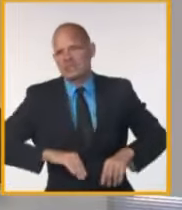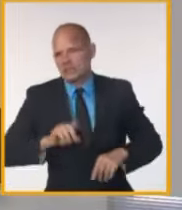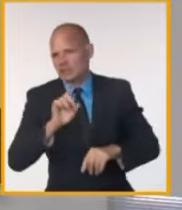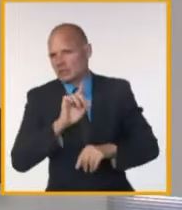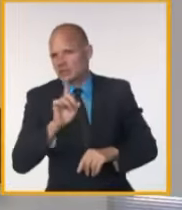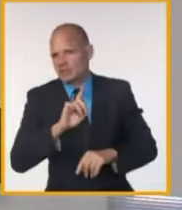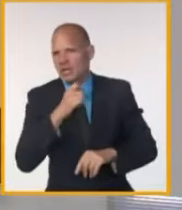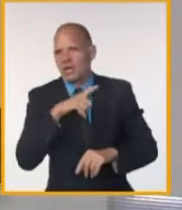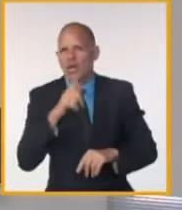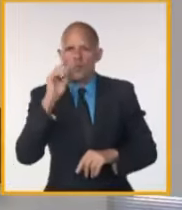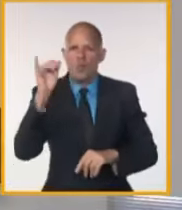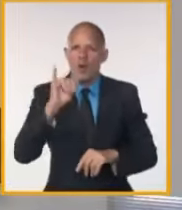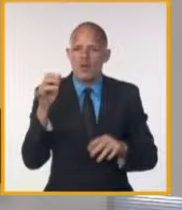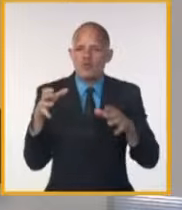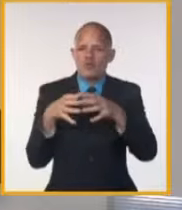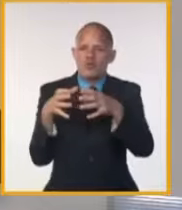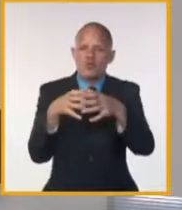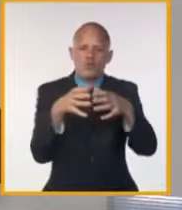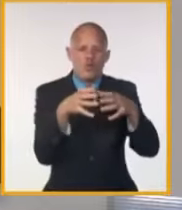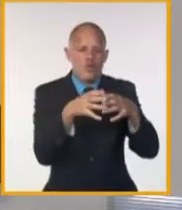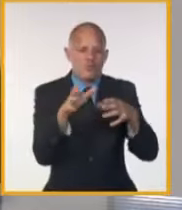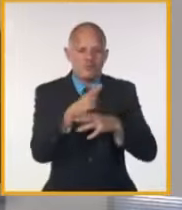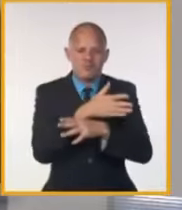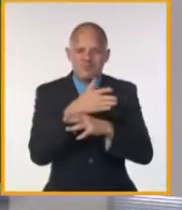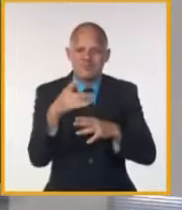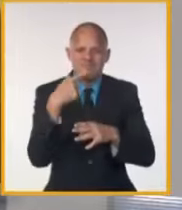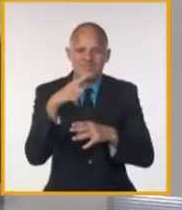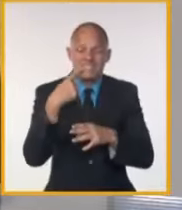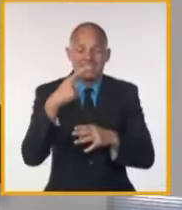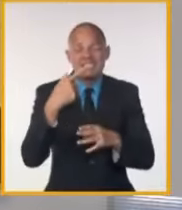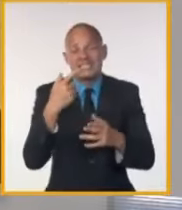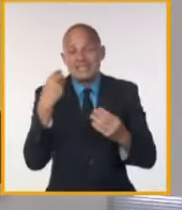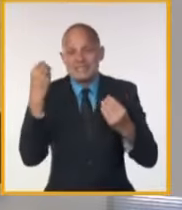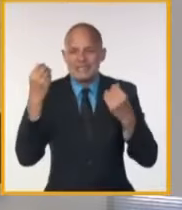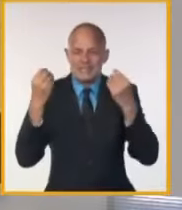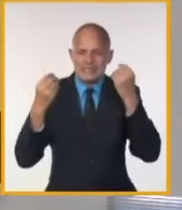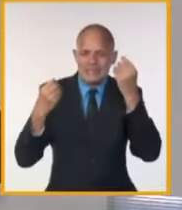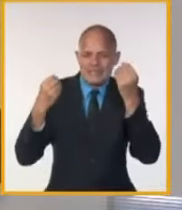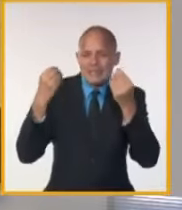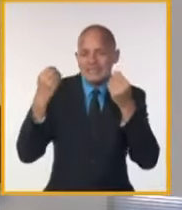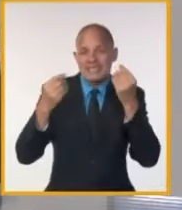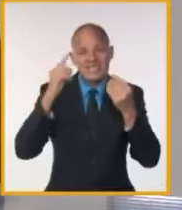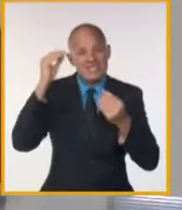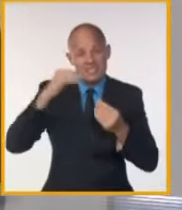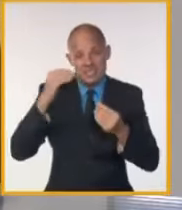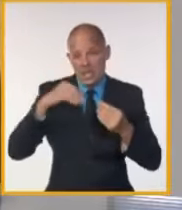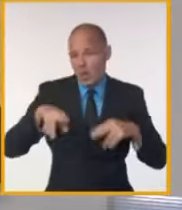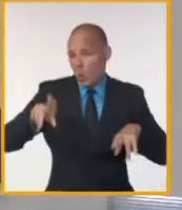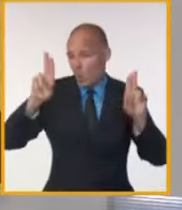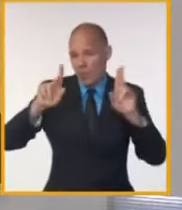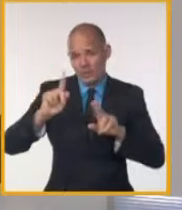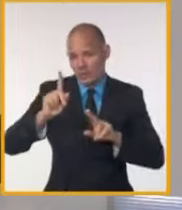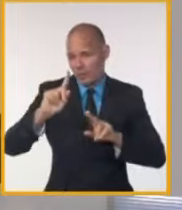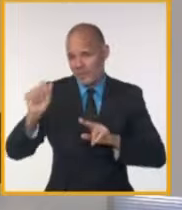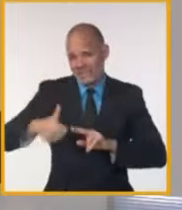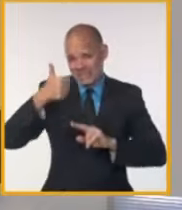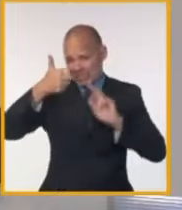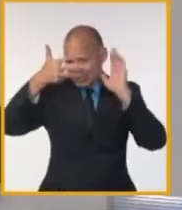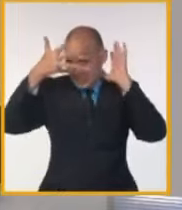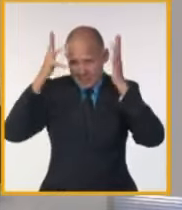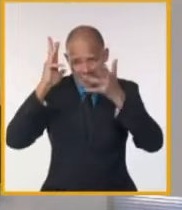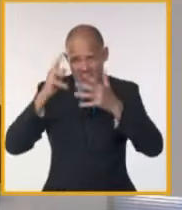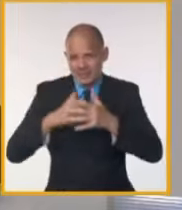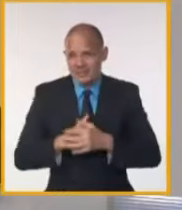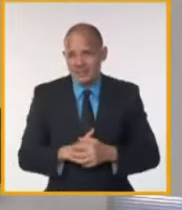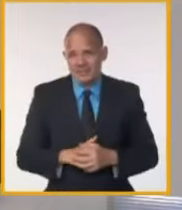Cívico radical hay opiniones discrepantes con respecto a la visión que tiene mi ley en relación a las universidades públicas